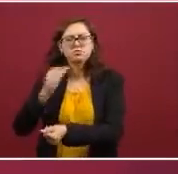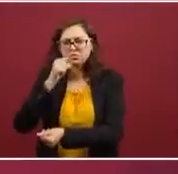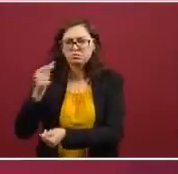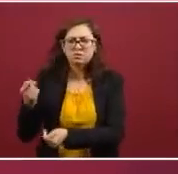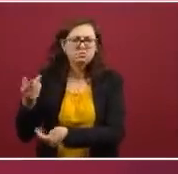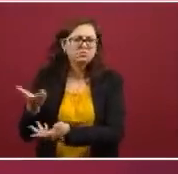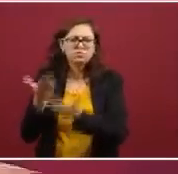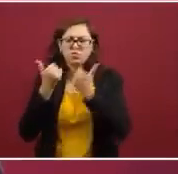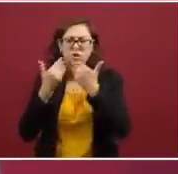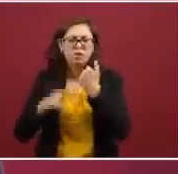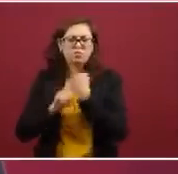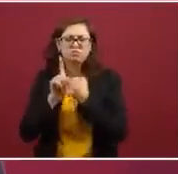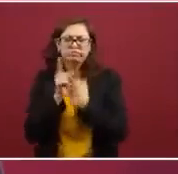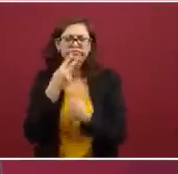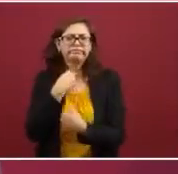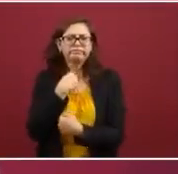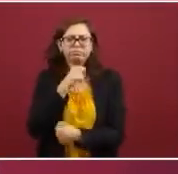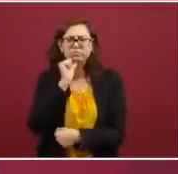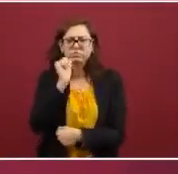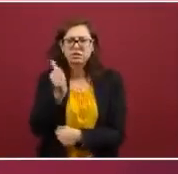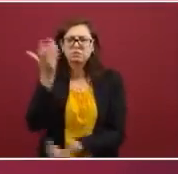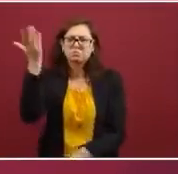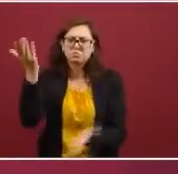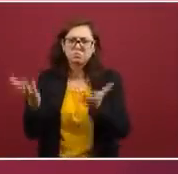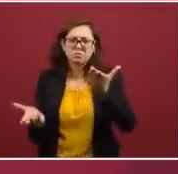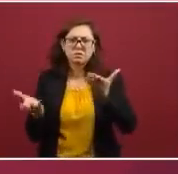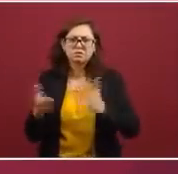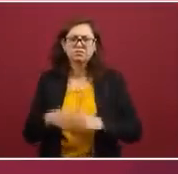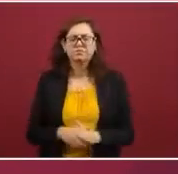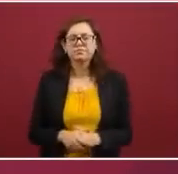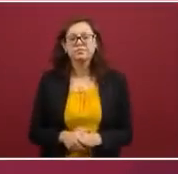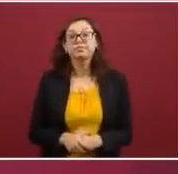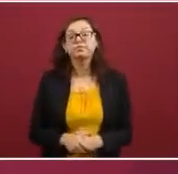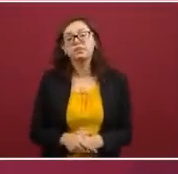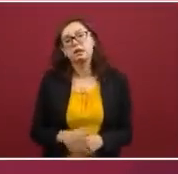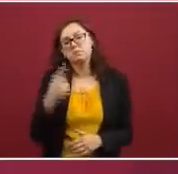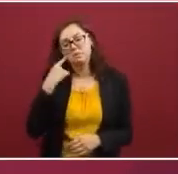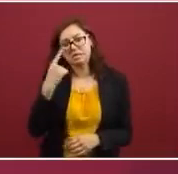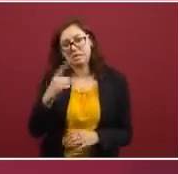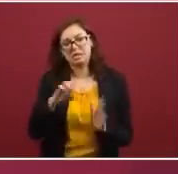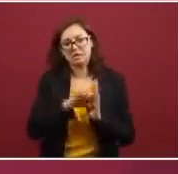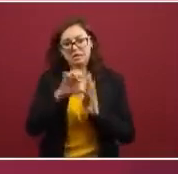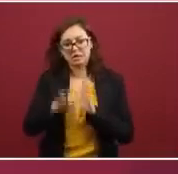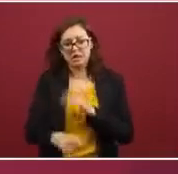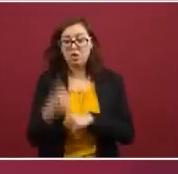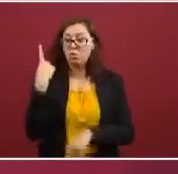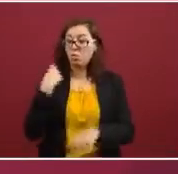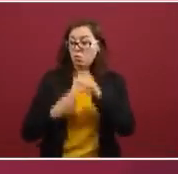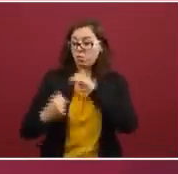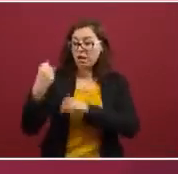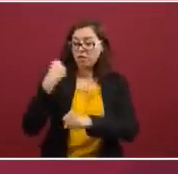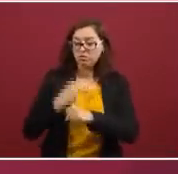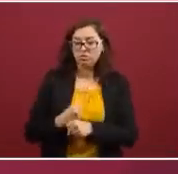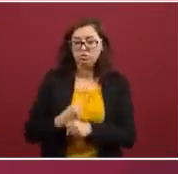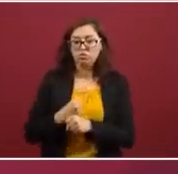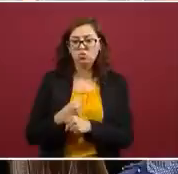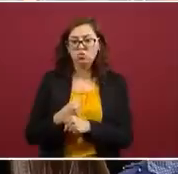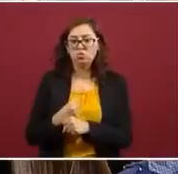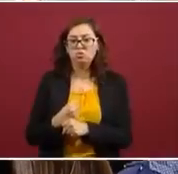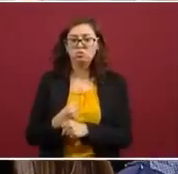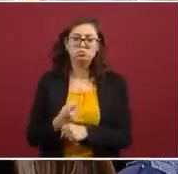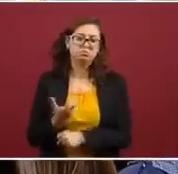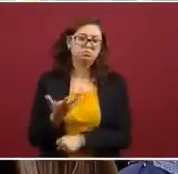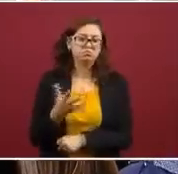Imagínense, por poner un ejemplo, se robaban el año pasado